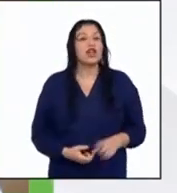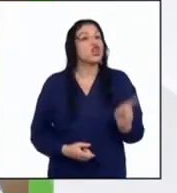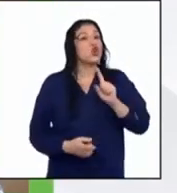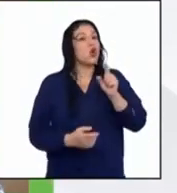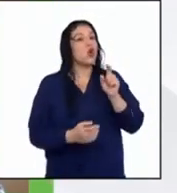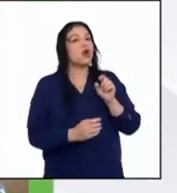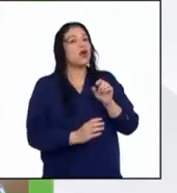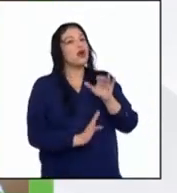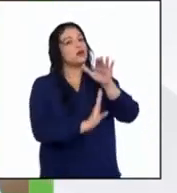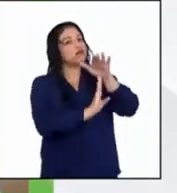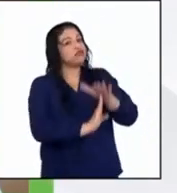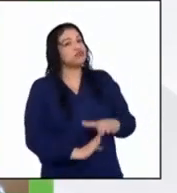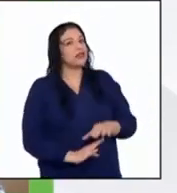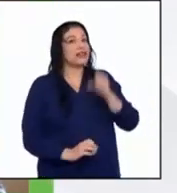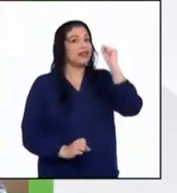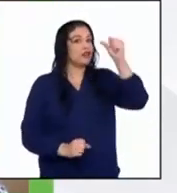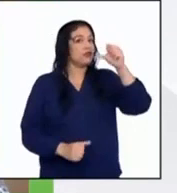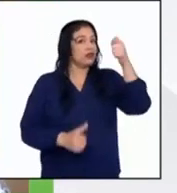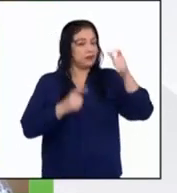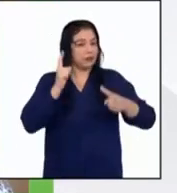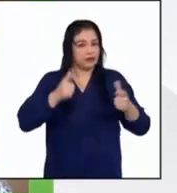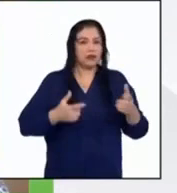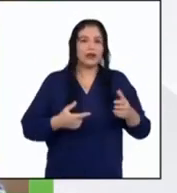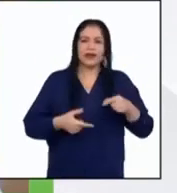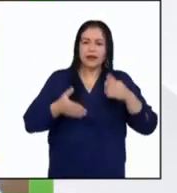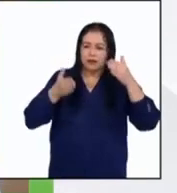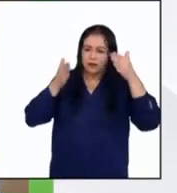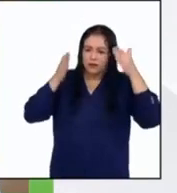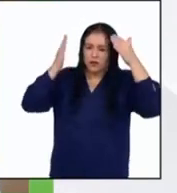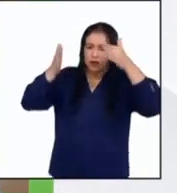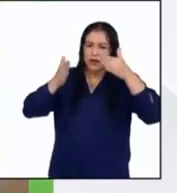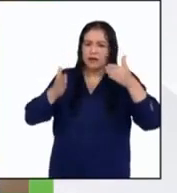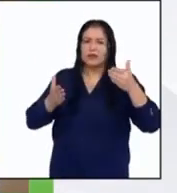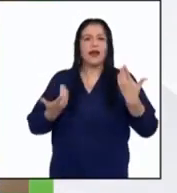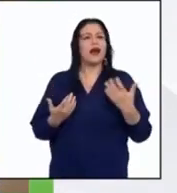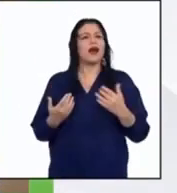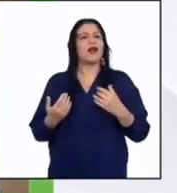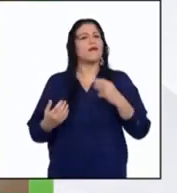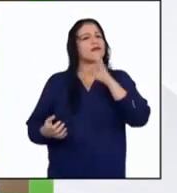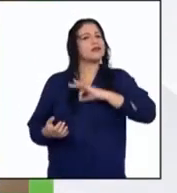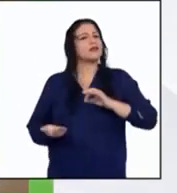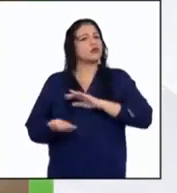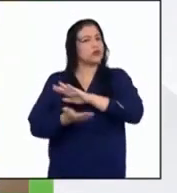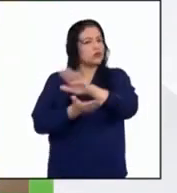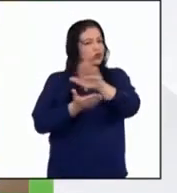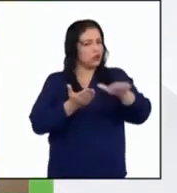de los demás y que está orientado hacia un bien común.